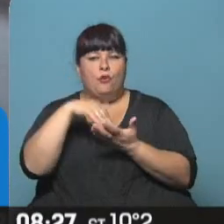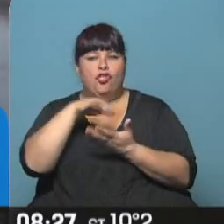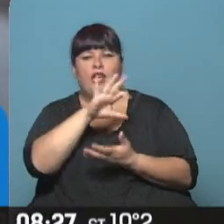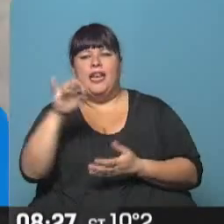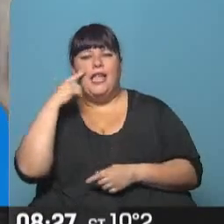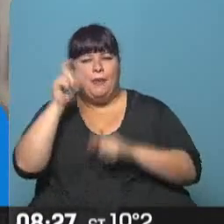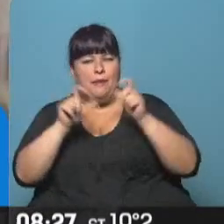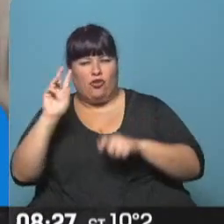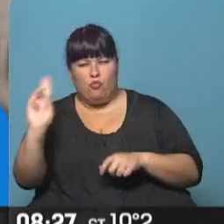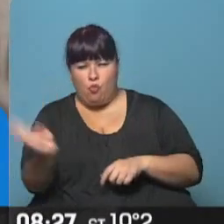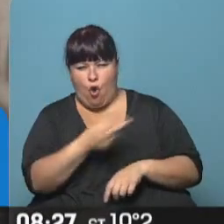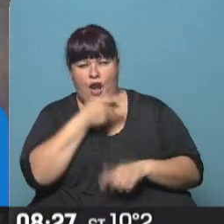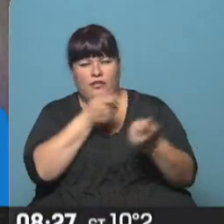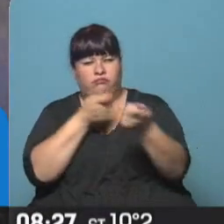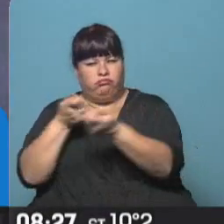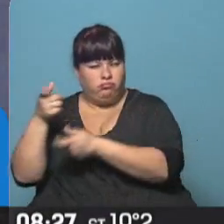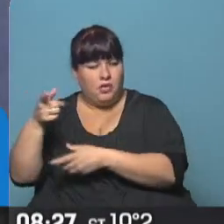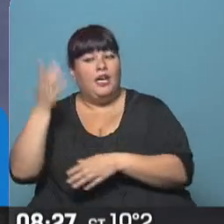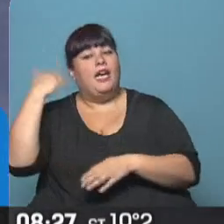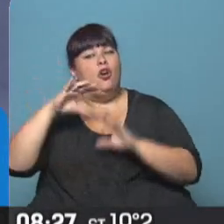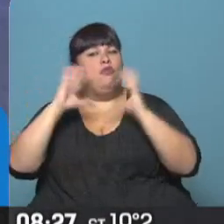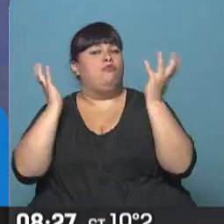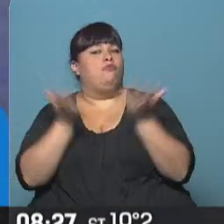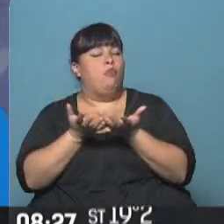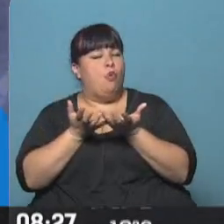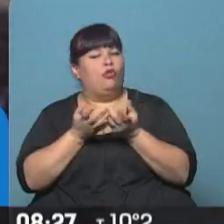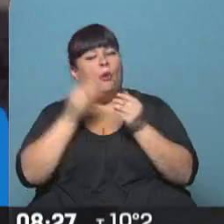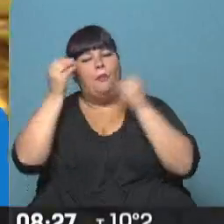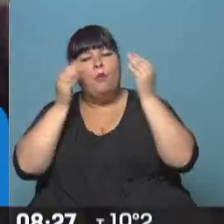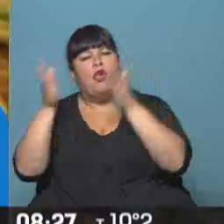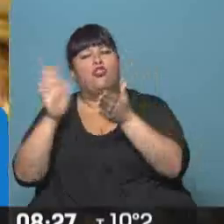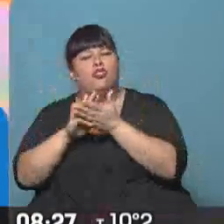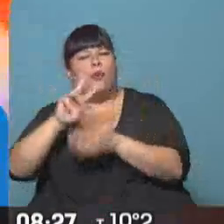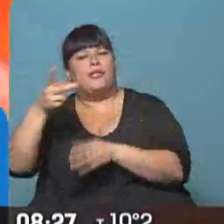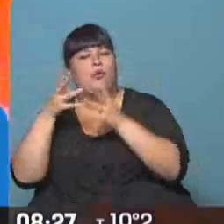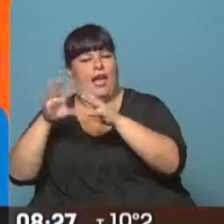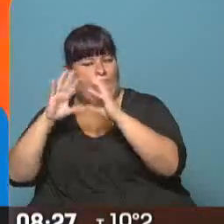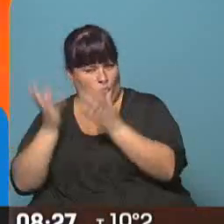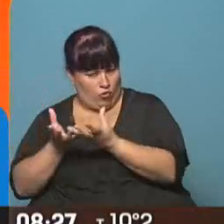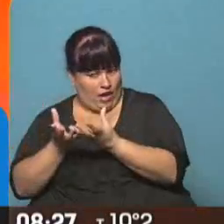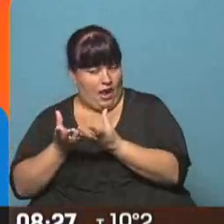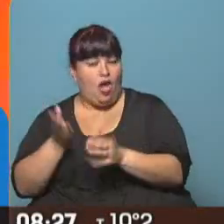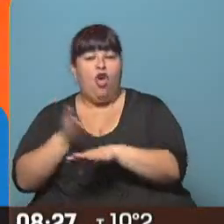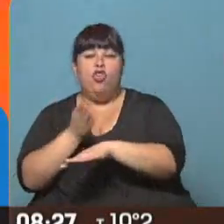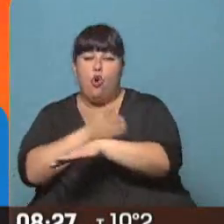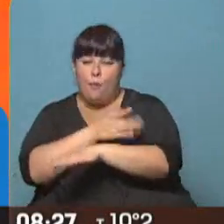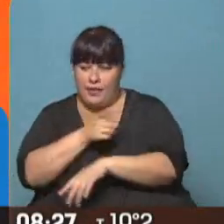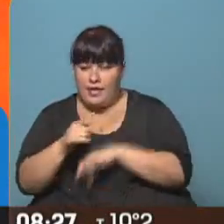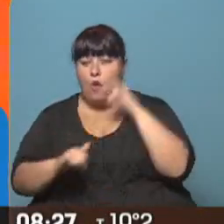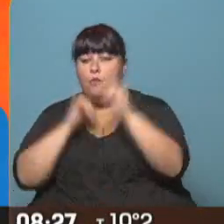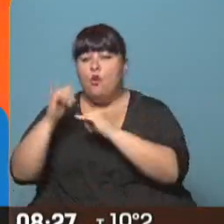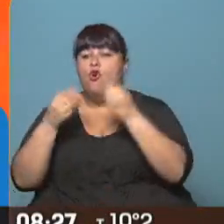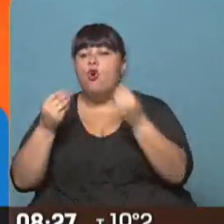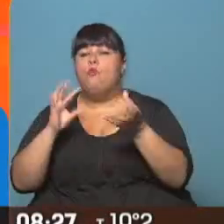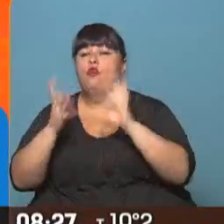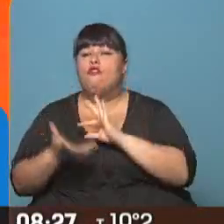de personas asesinadas por el Imperio Otomano mientras el mundo atendía el principio de la Segunda Guerra Mundial. El documental muestra